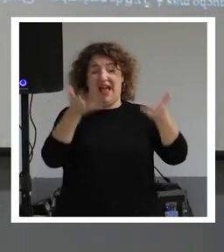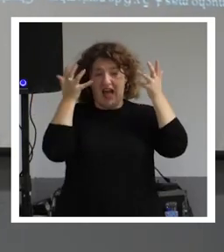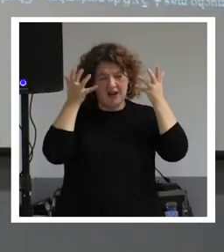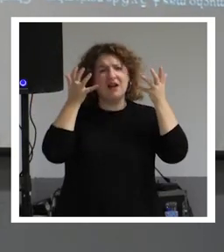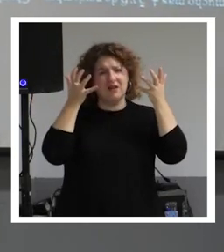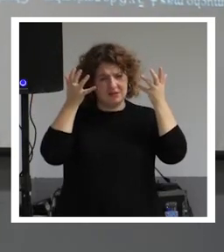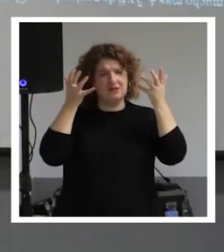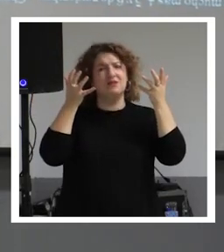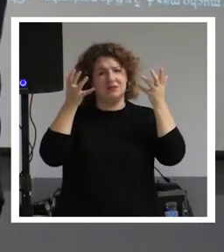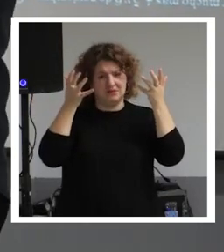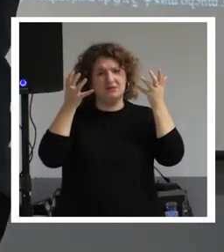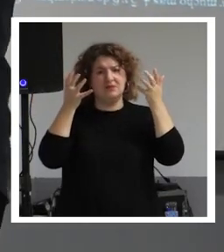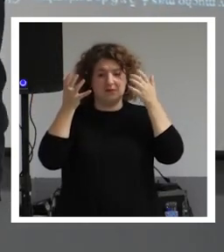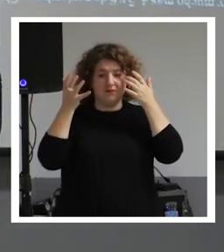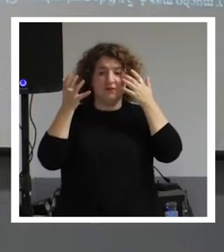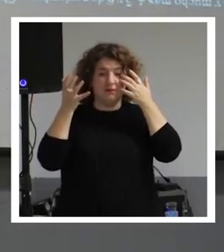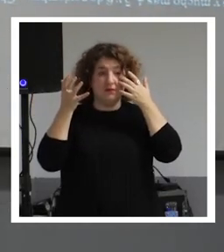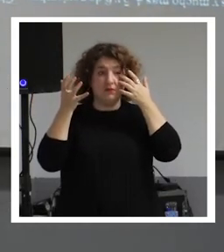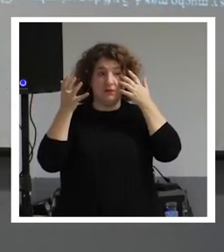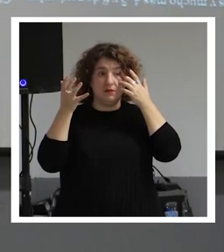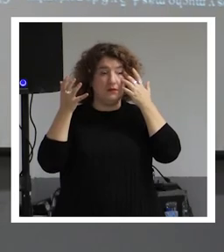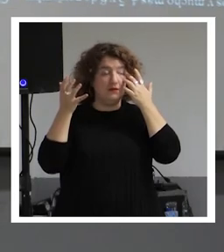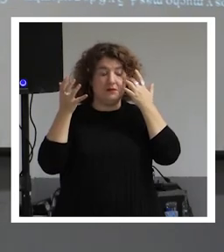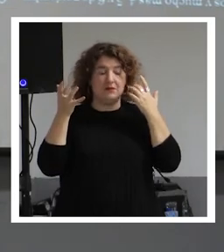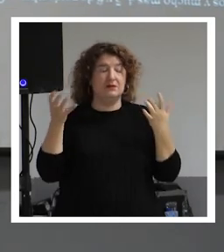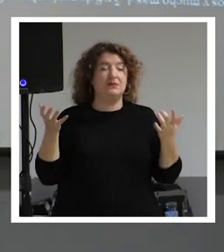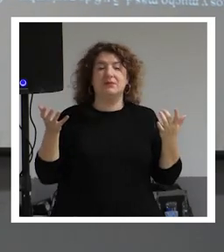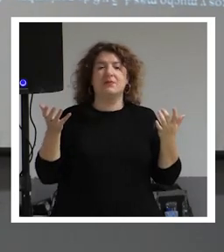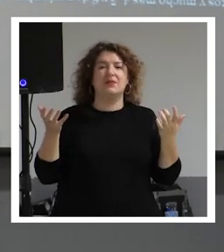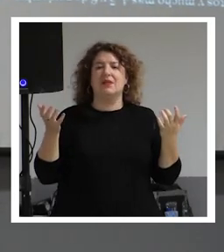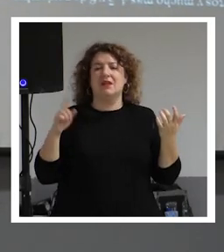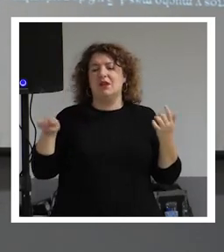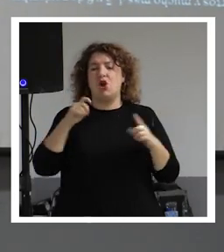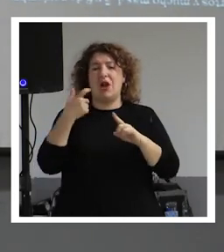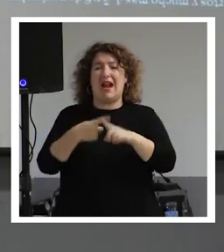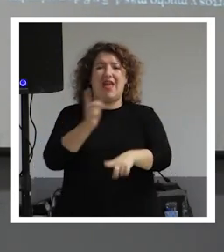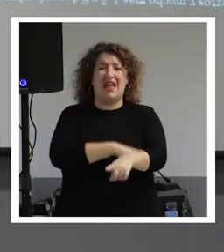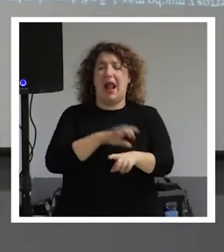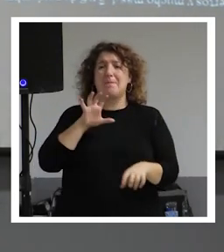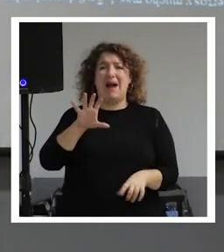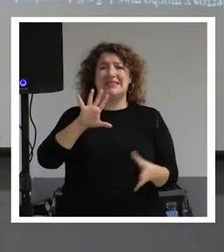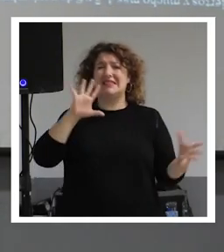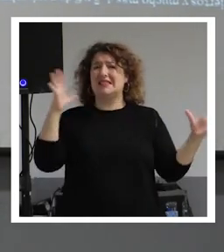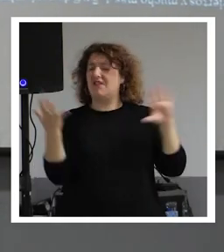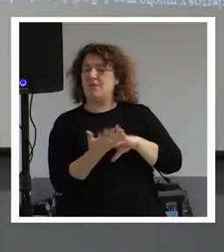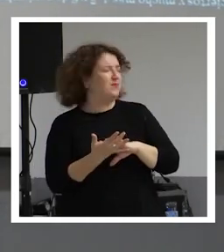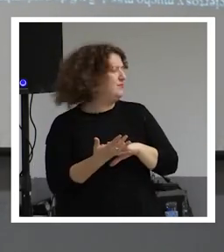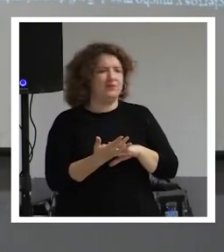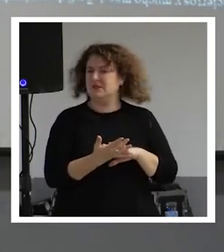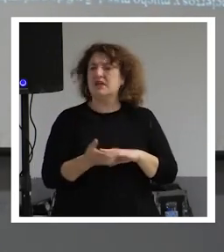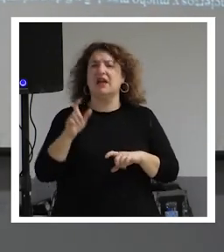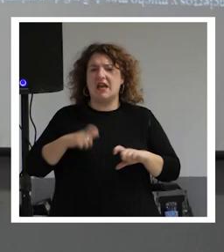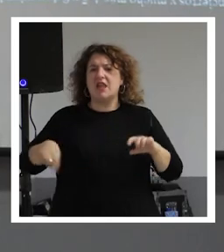ahora tenemos que resolver aquello e inventar una forma de comprender en nuestras cabezas sobre todo cuando nos va bien en las elecciones